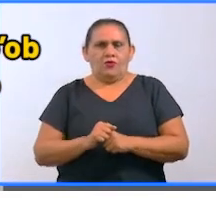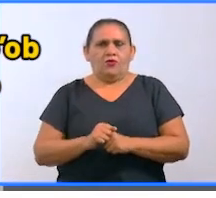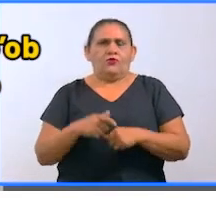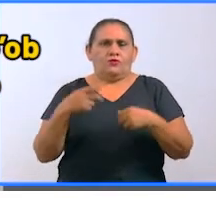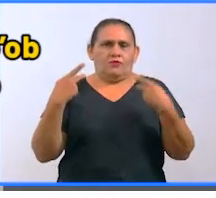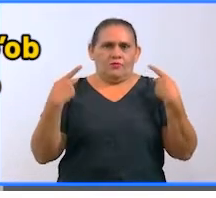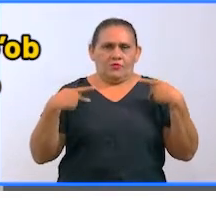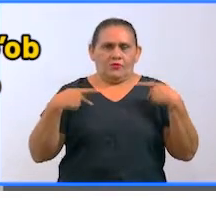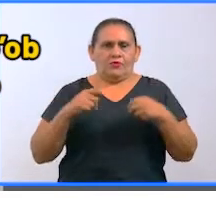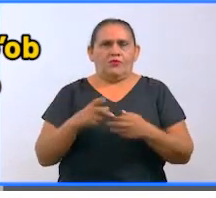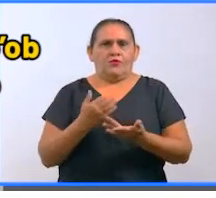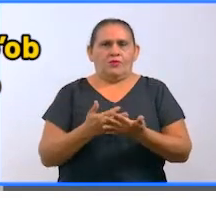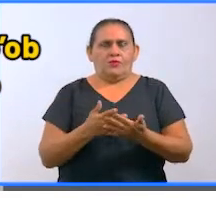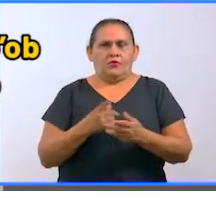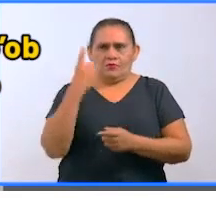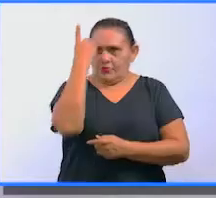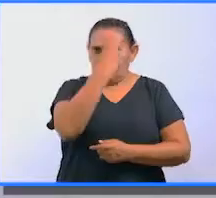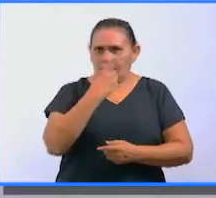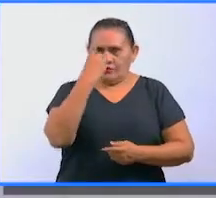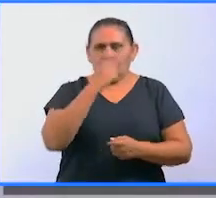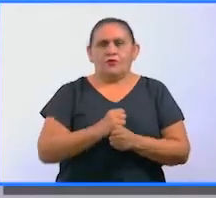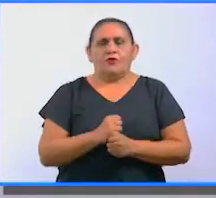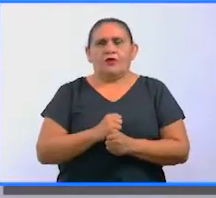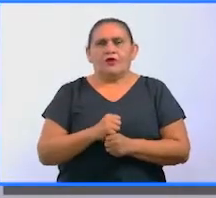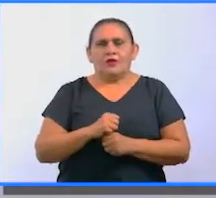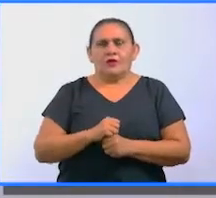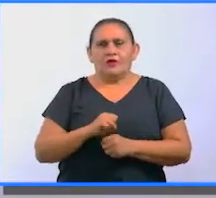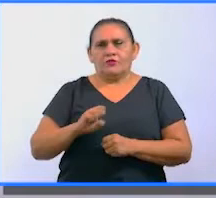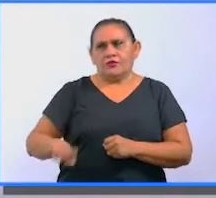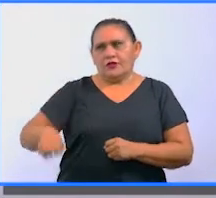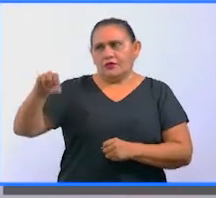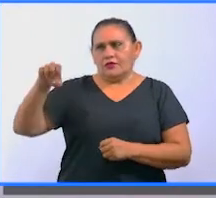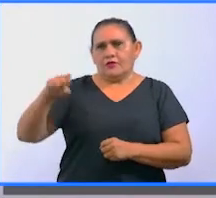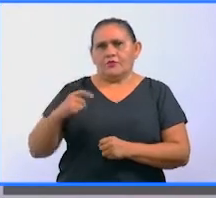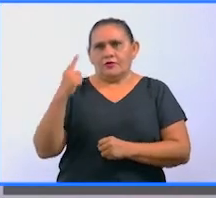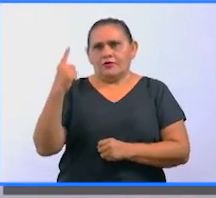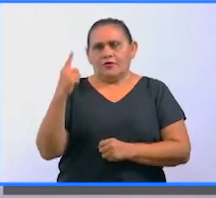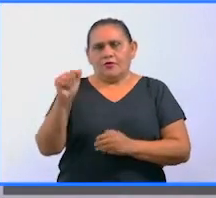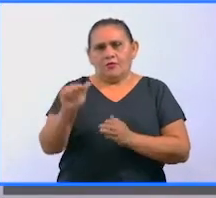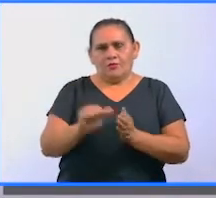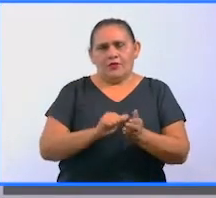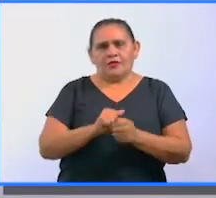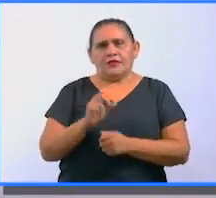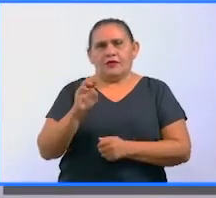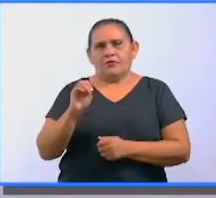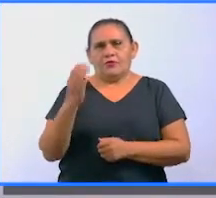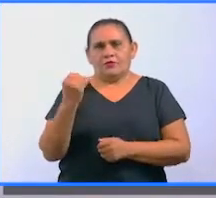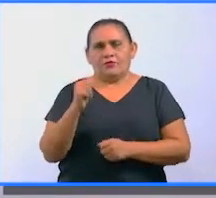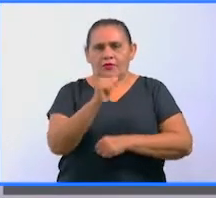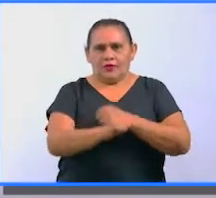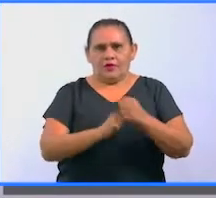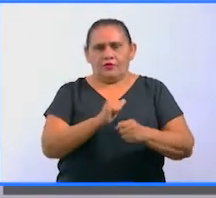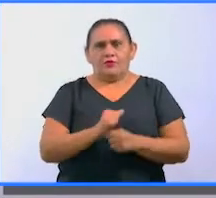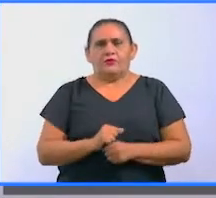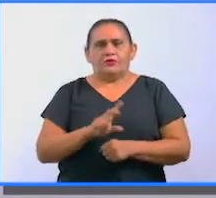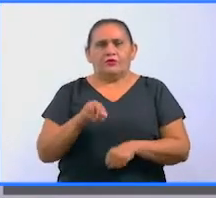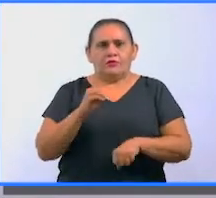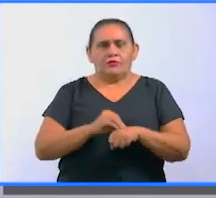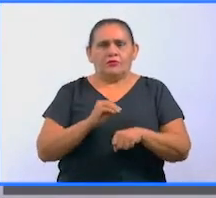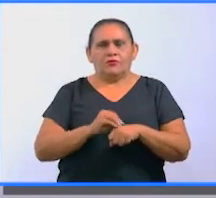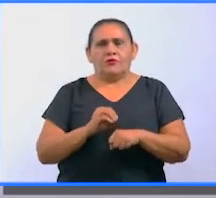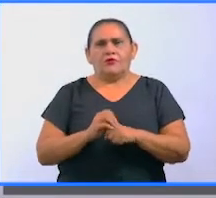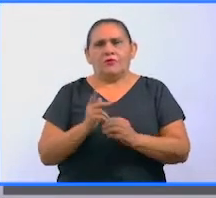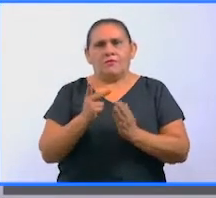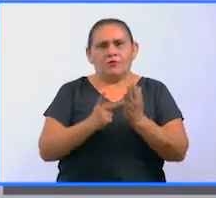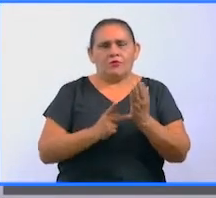hospitalizados a la espera de diagnóstico. El rango de edad de los casos es de un mes a 99 años. Se puso en marcha